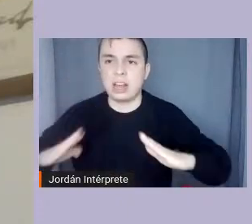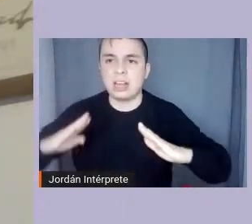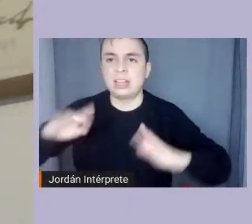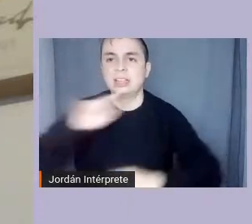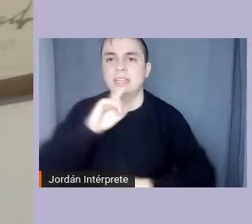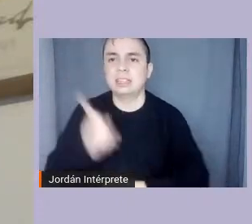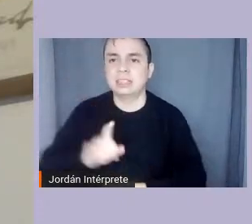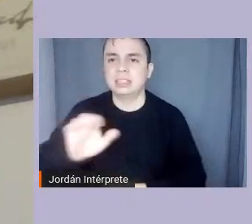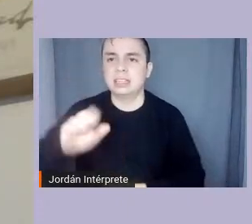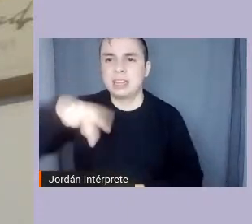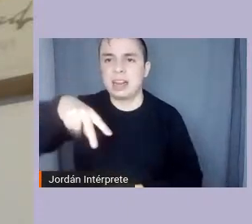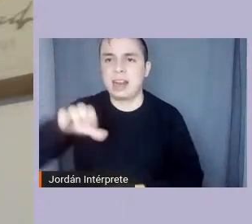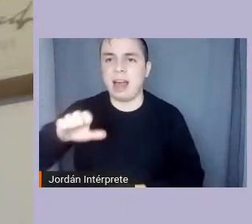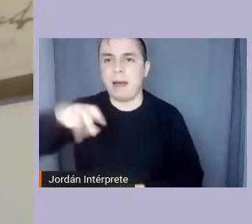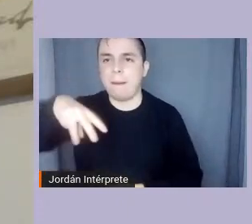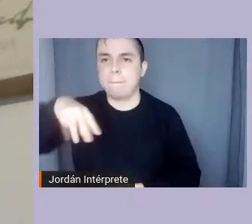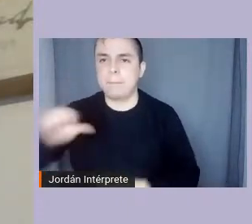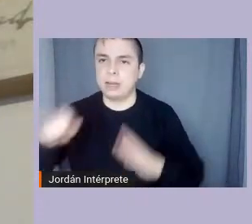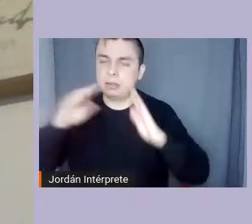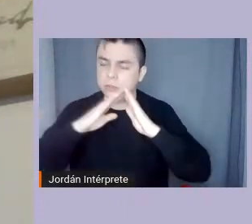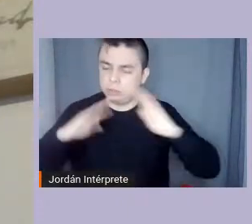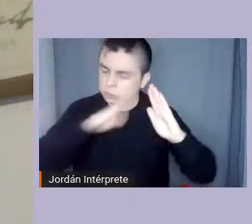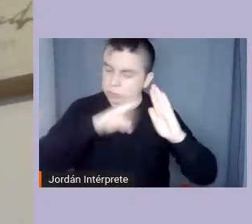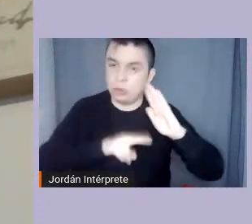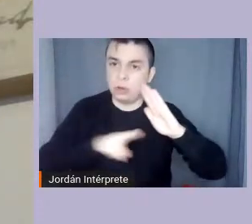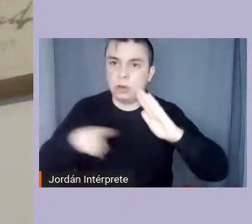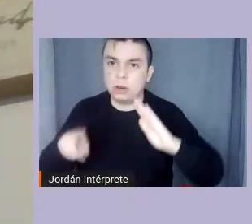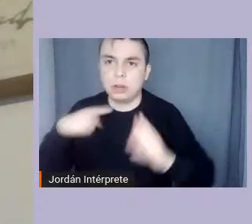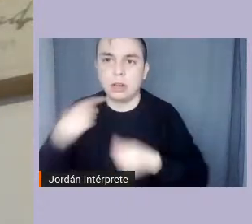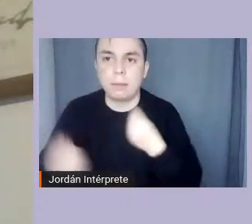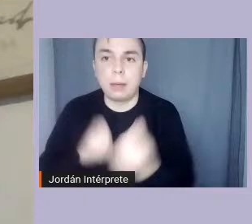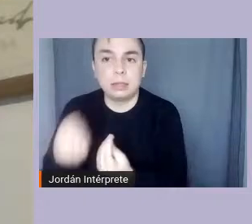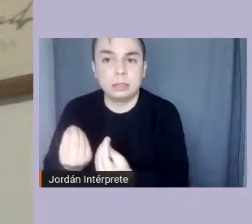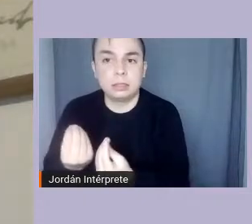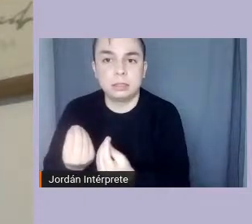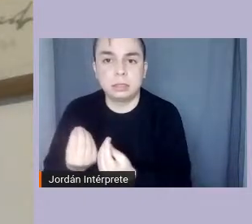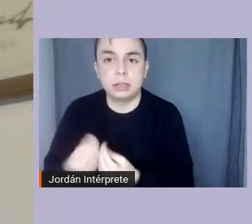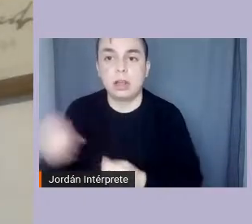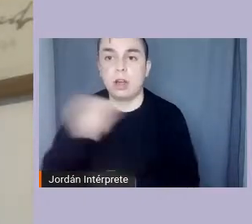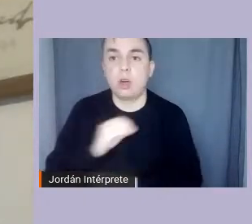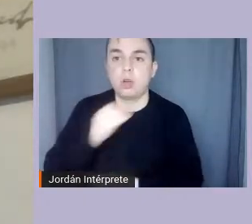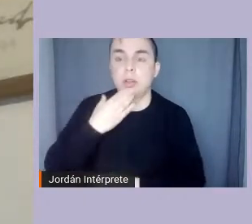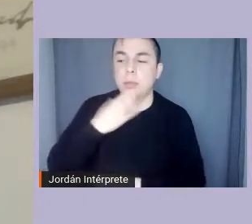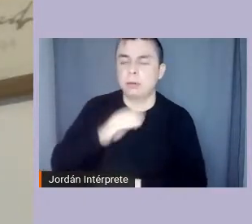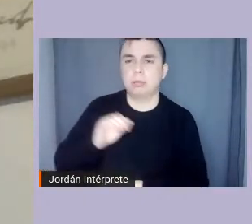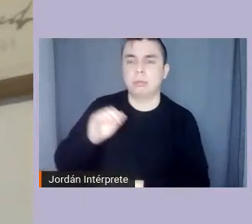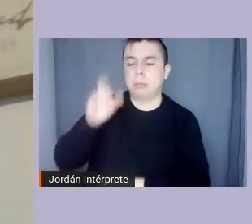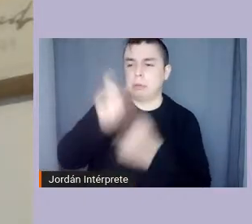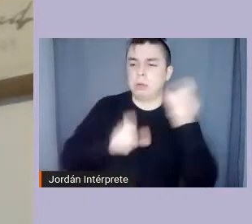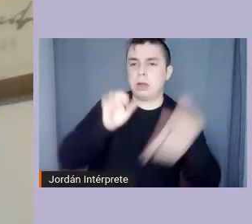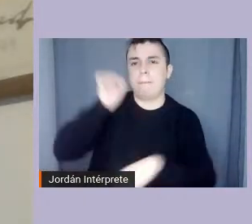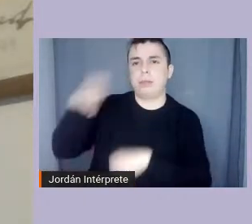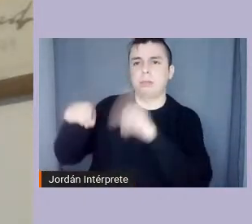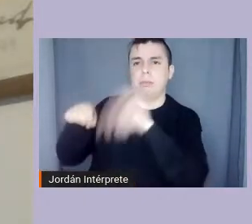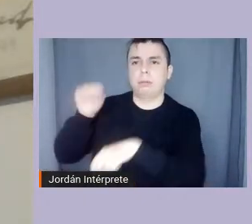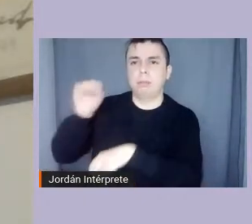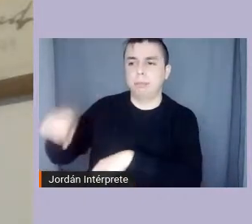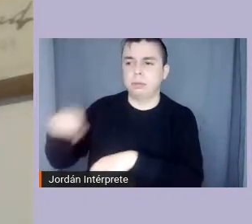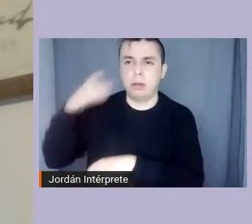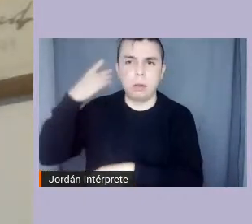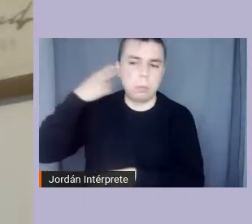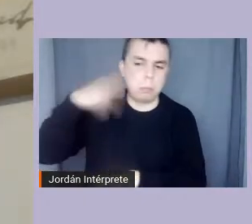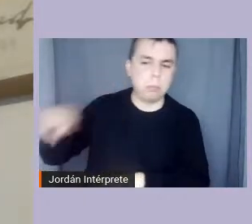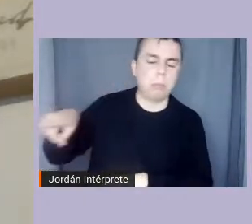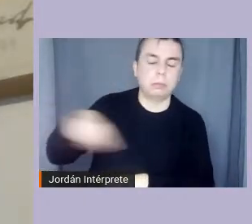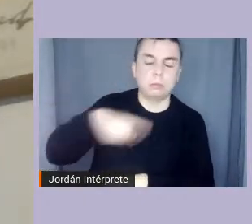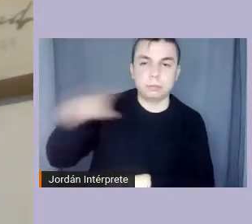la educación para comprender el menosprecio que ha existido durante estas décadas. La música para la